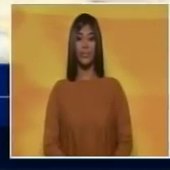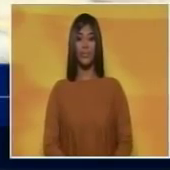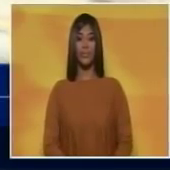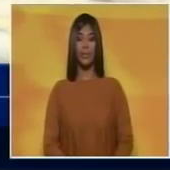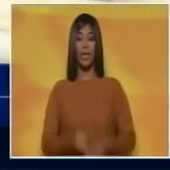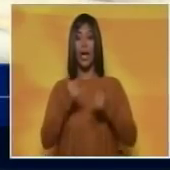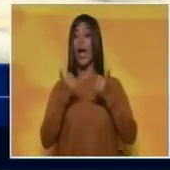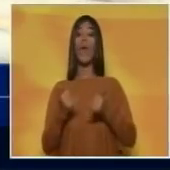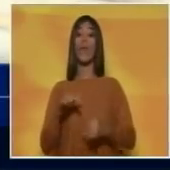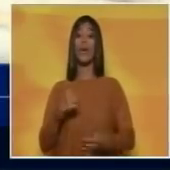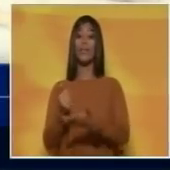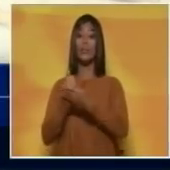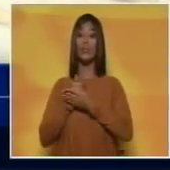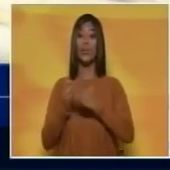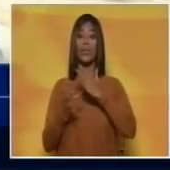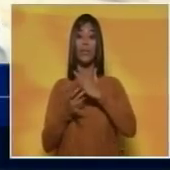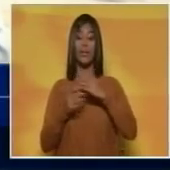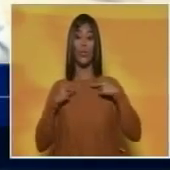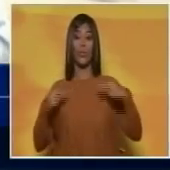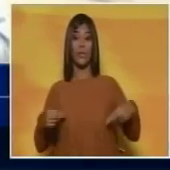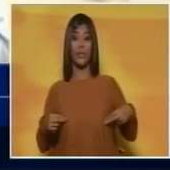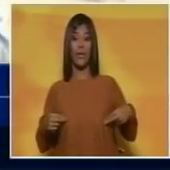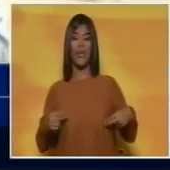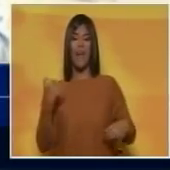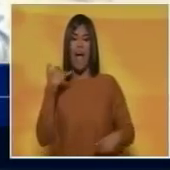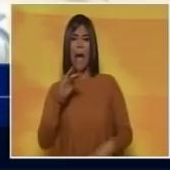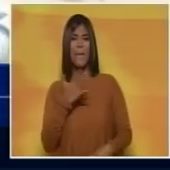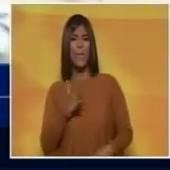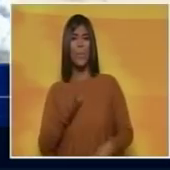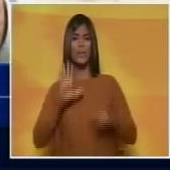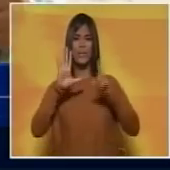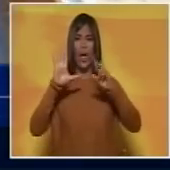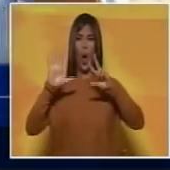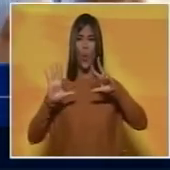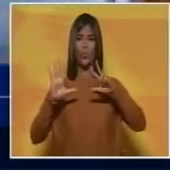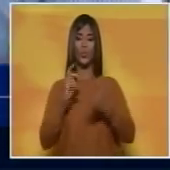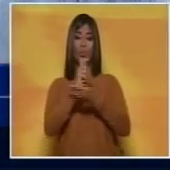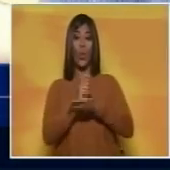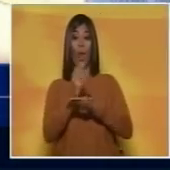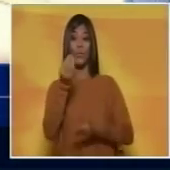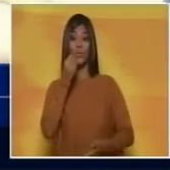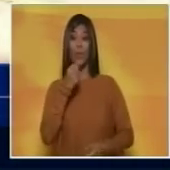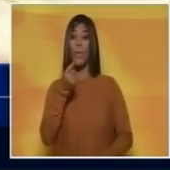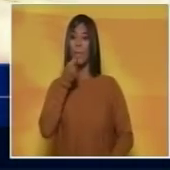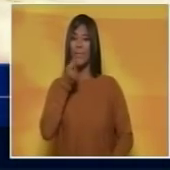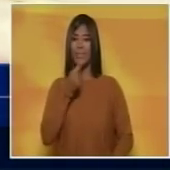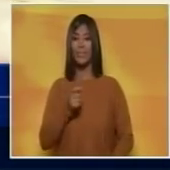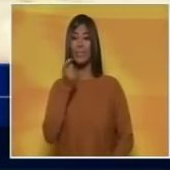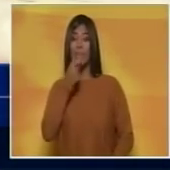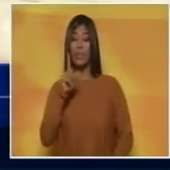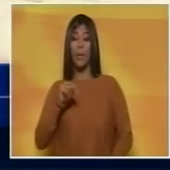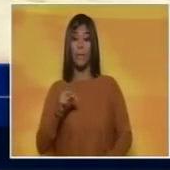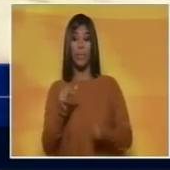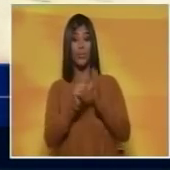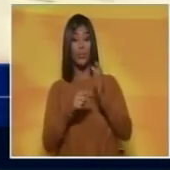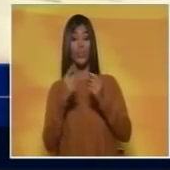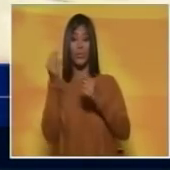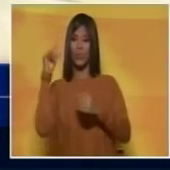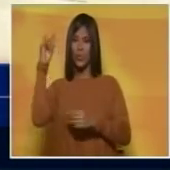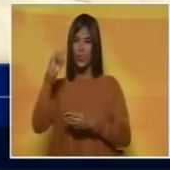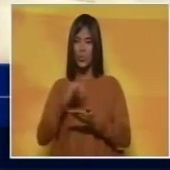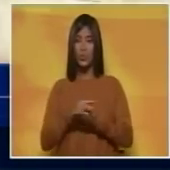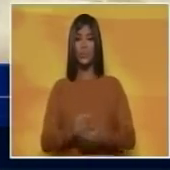Esta asistencia técnica humanitaria en esta oportunidad consta de 68 toneladas de medicamentos. ¿Qué tipo de medicamentos vienen en este vuelo?